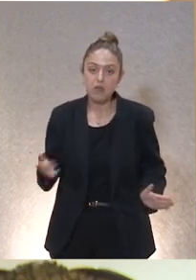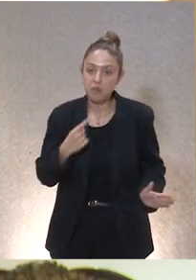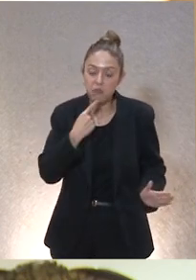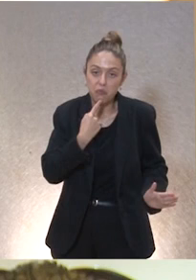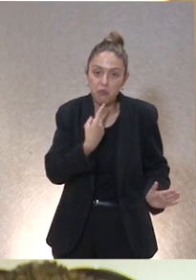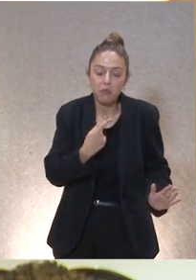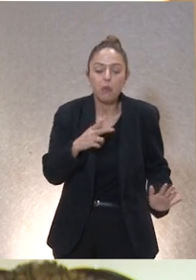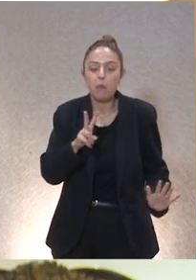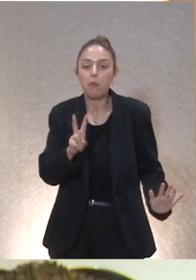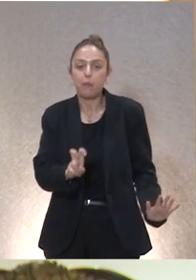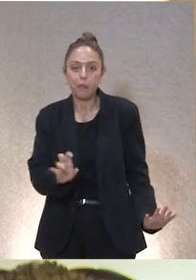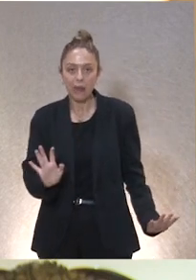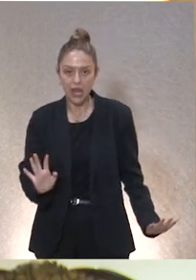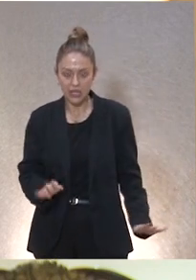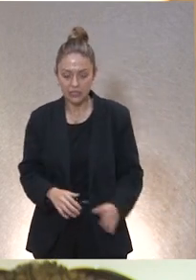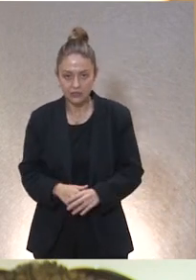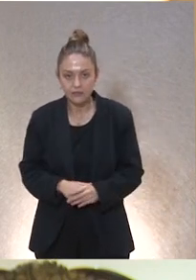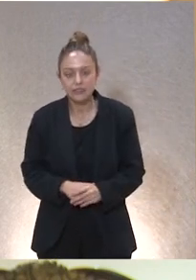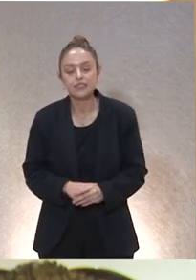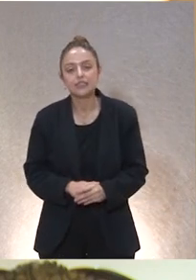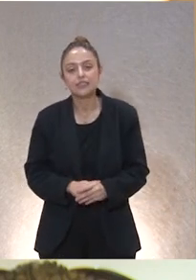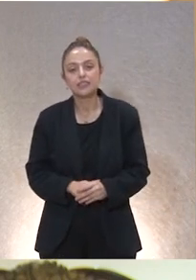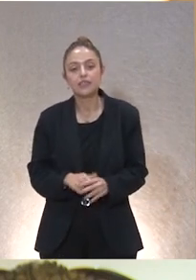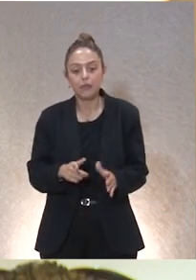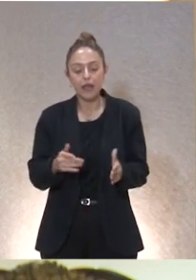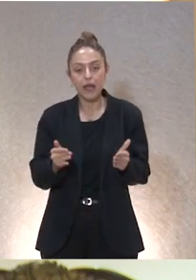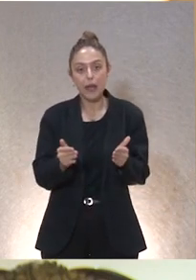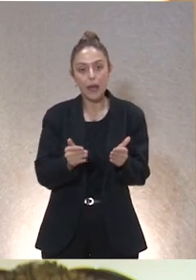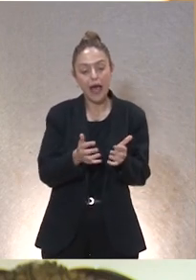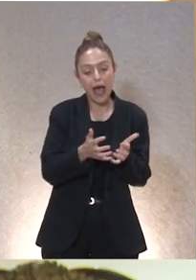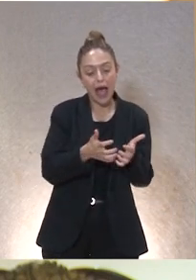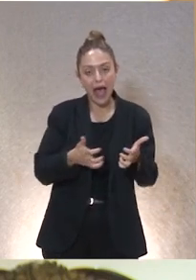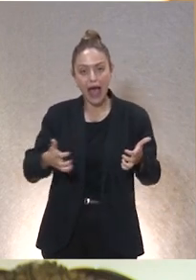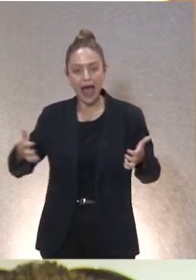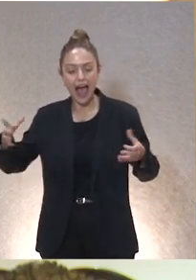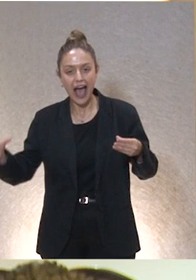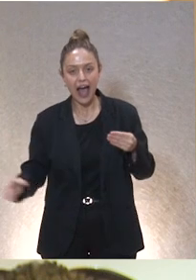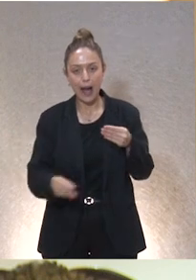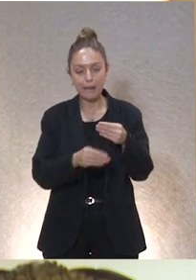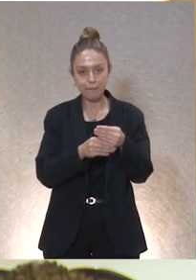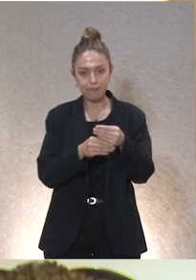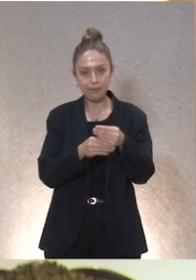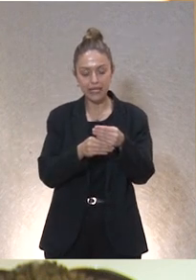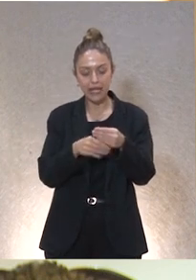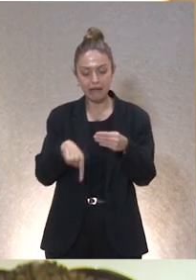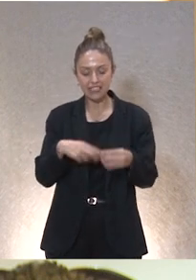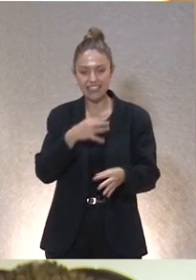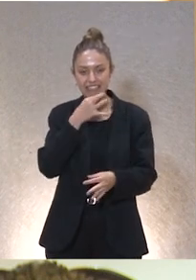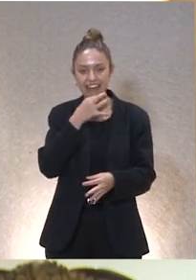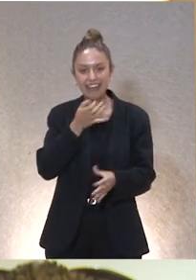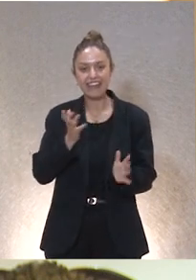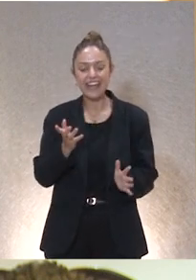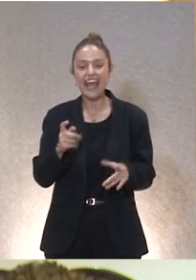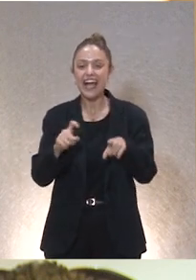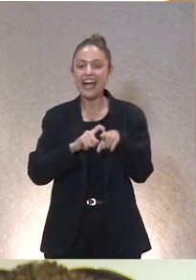puede ser suficiente para ir ampliándolo podemos decir que la ética lo decía Agustín esta tarde tiene